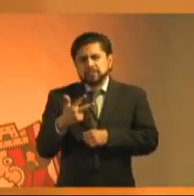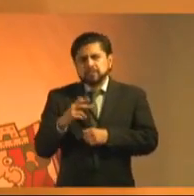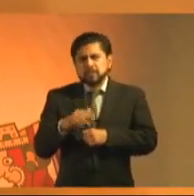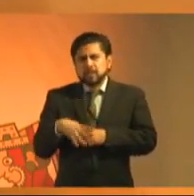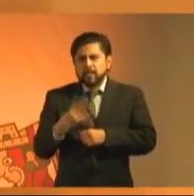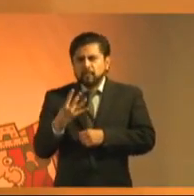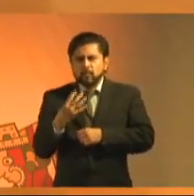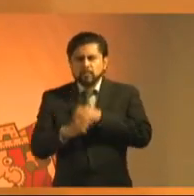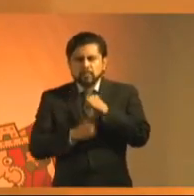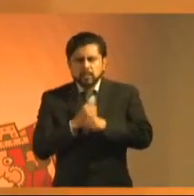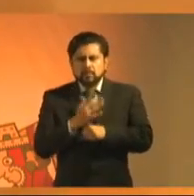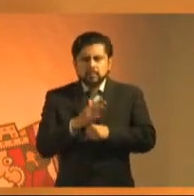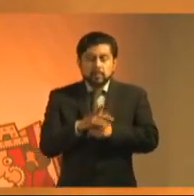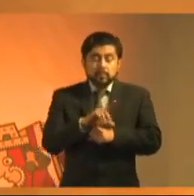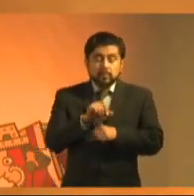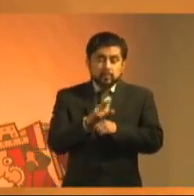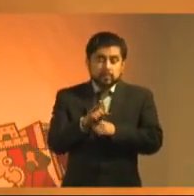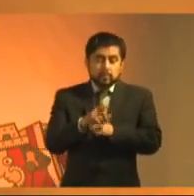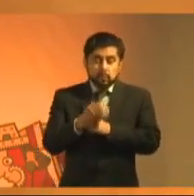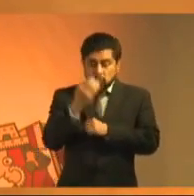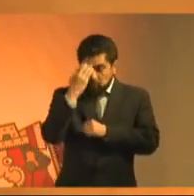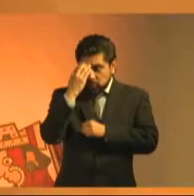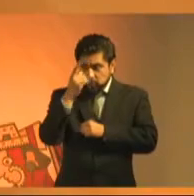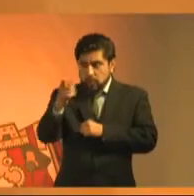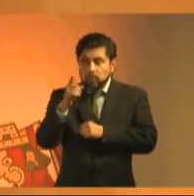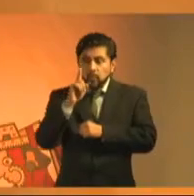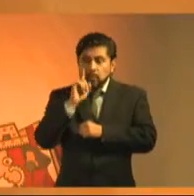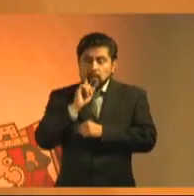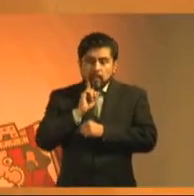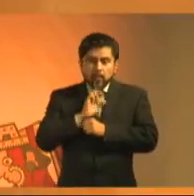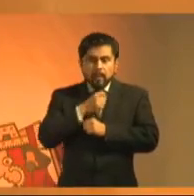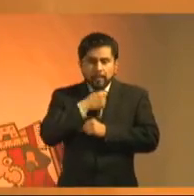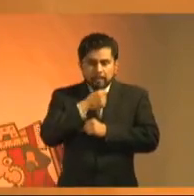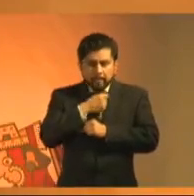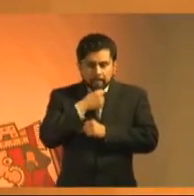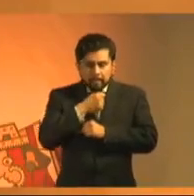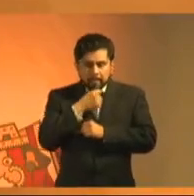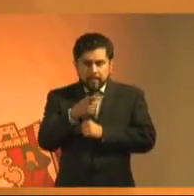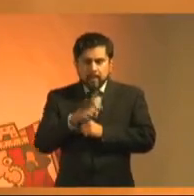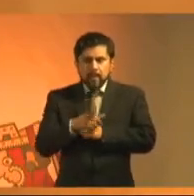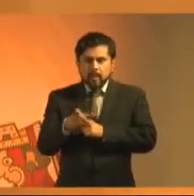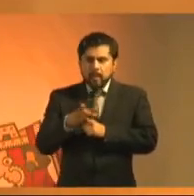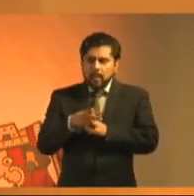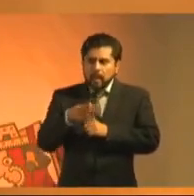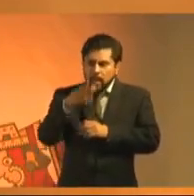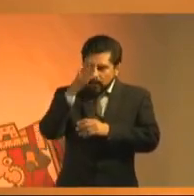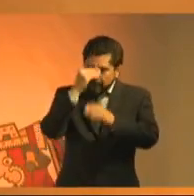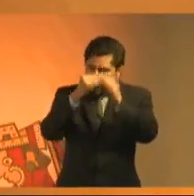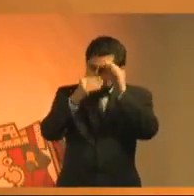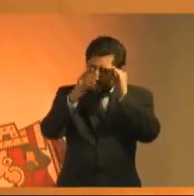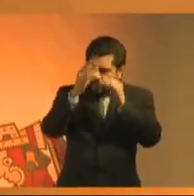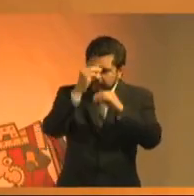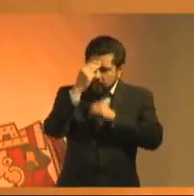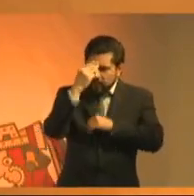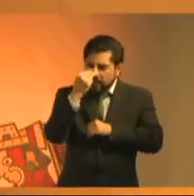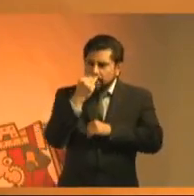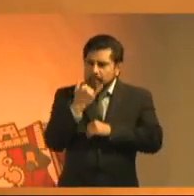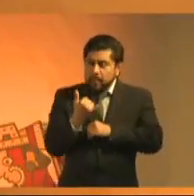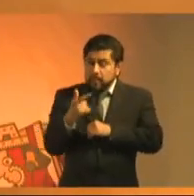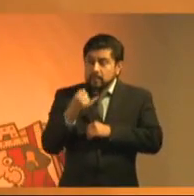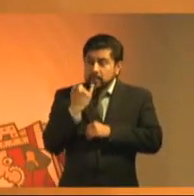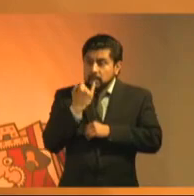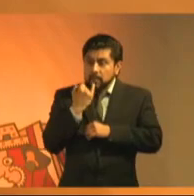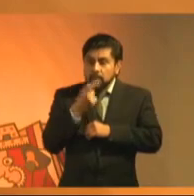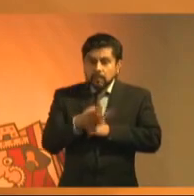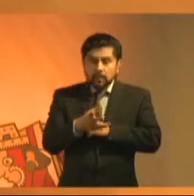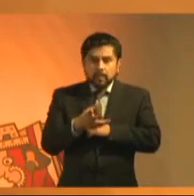mujer indígena una mujer maya una mujer ya mayor una vieja pues con la cual aprendió la lengua aprendió el idioma maya felipe que hay o